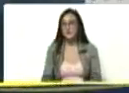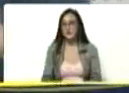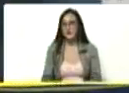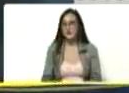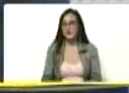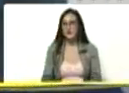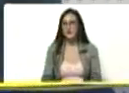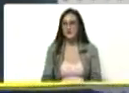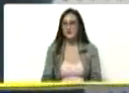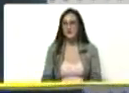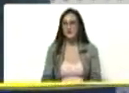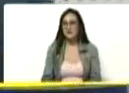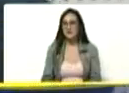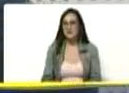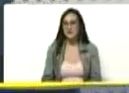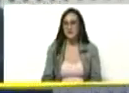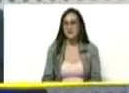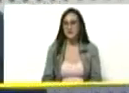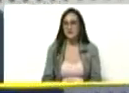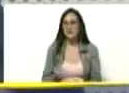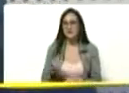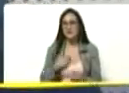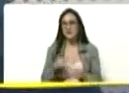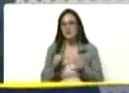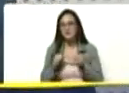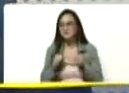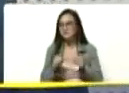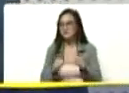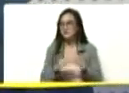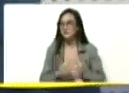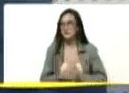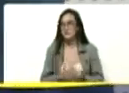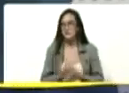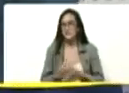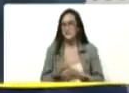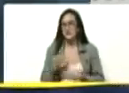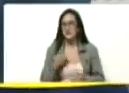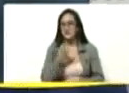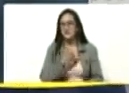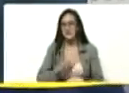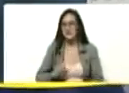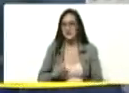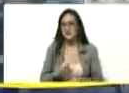haciendo revolución, sigo siendo consecuente con principios.